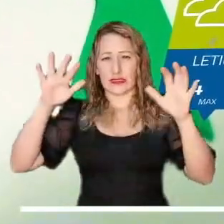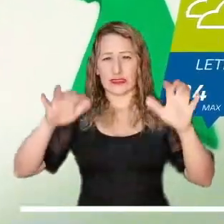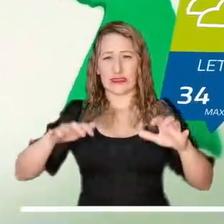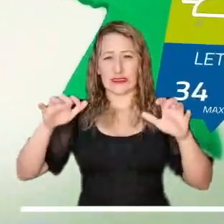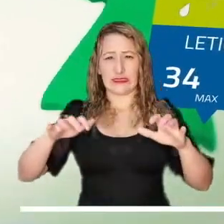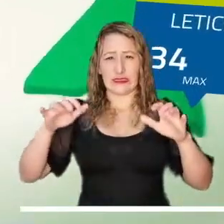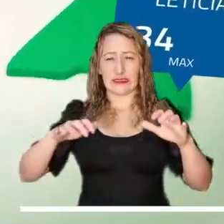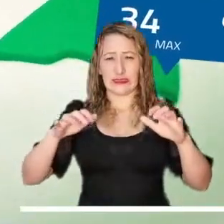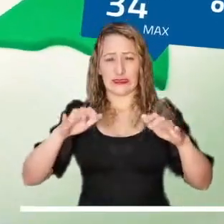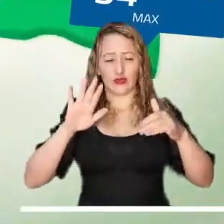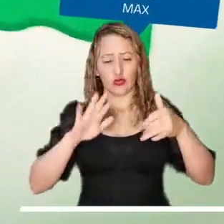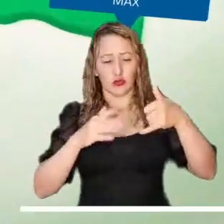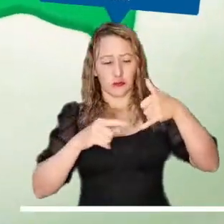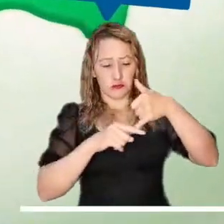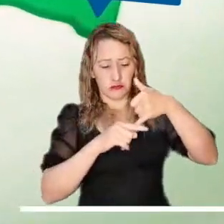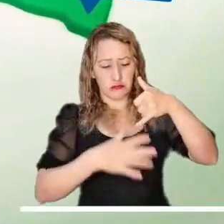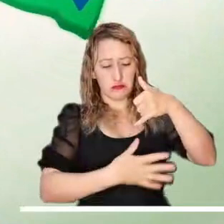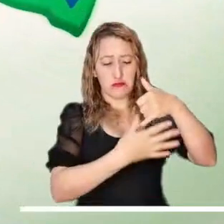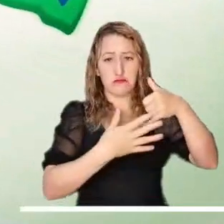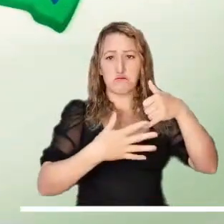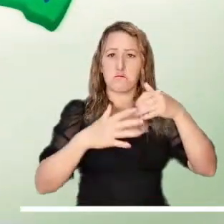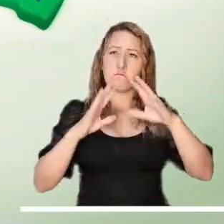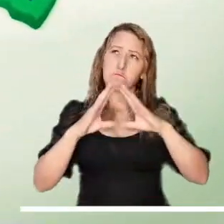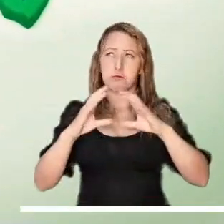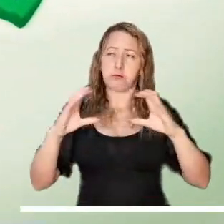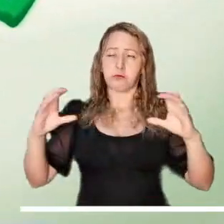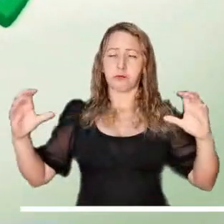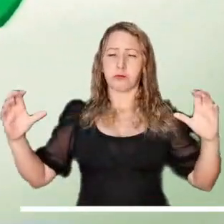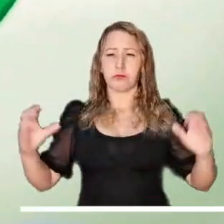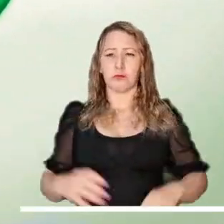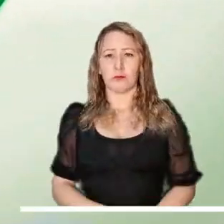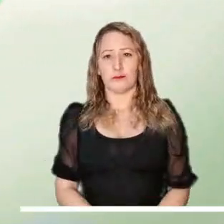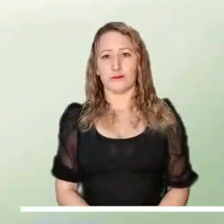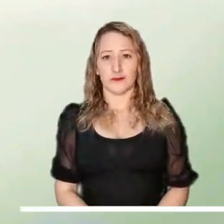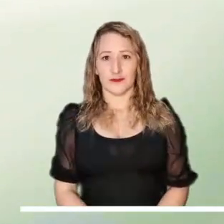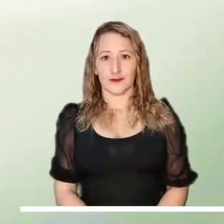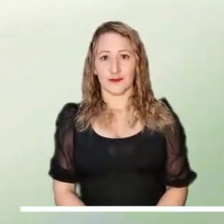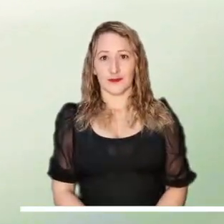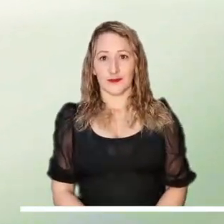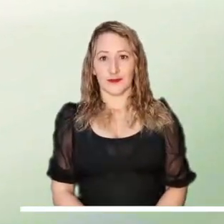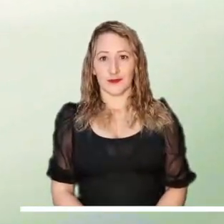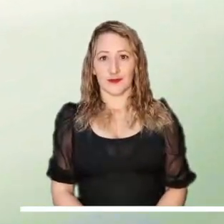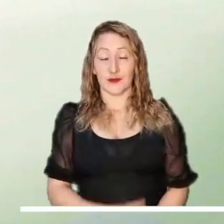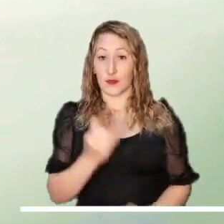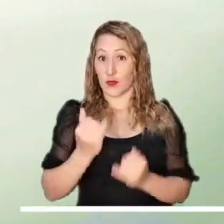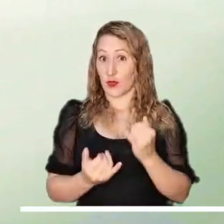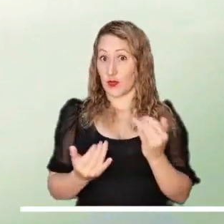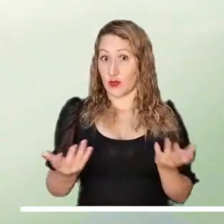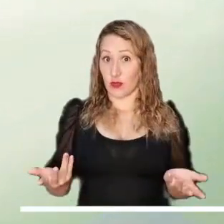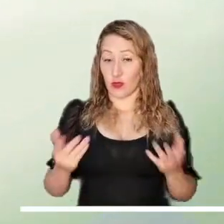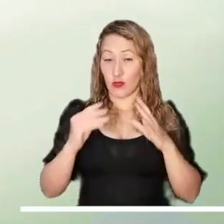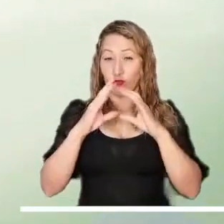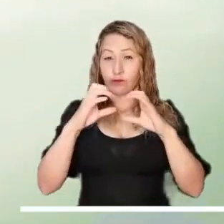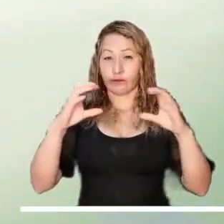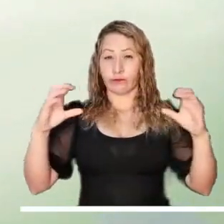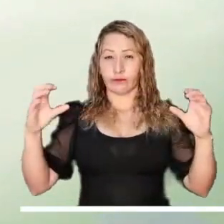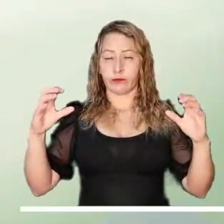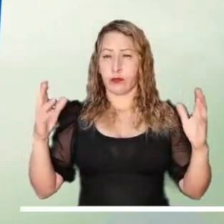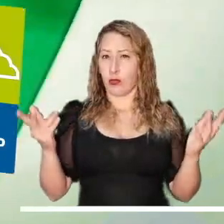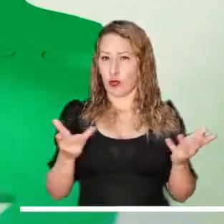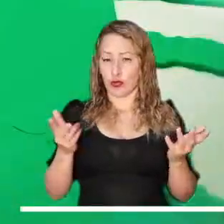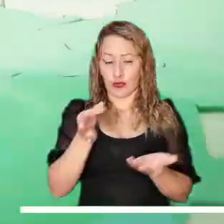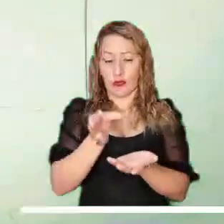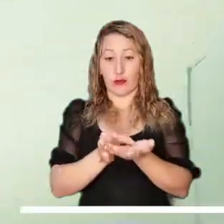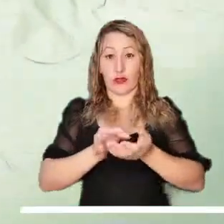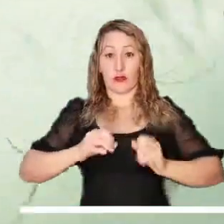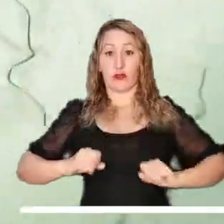Amazonas, Guaviare, Caquetá y Putumayo serían las zonas con mayor probabilidad de lluvias en la Amazonía. Por lo demás, se espera cielo